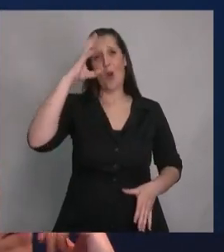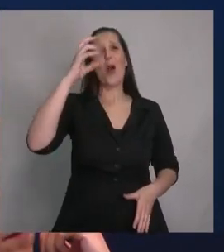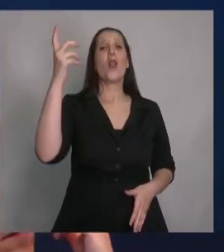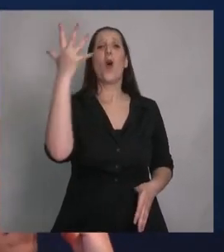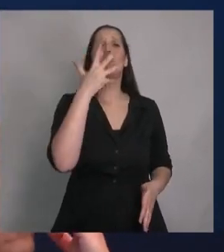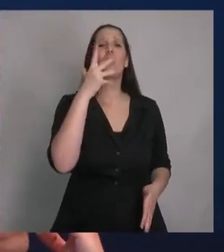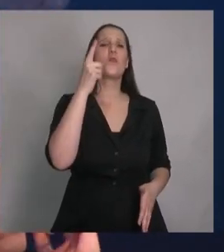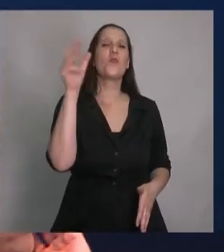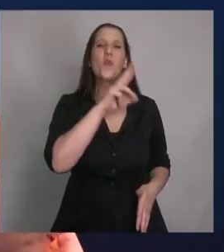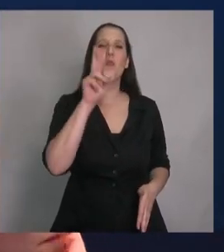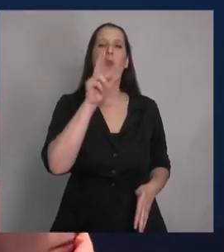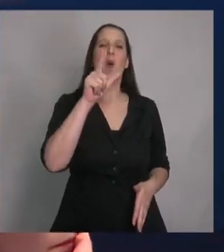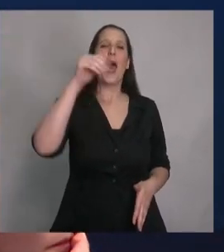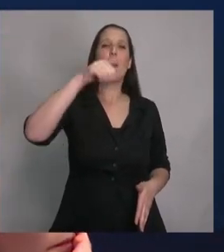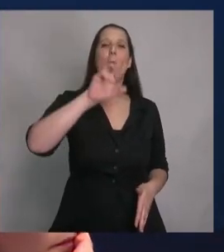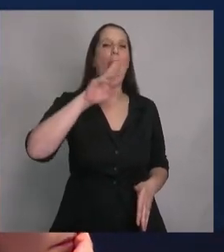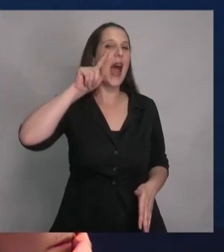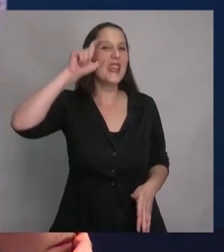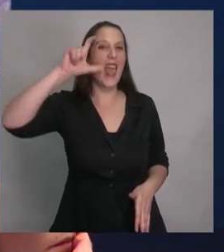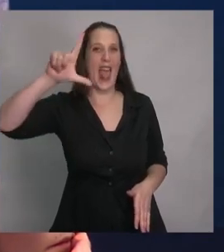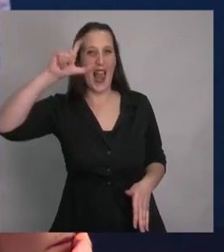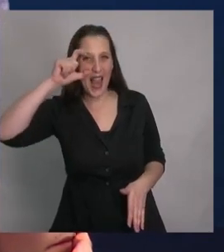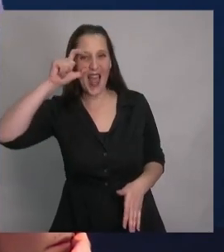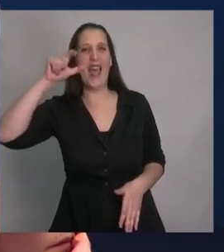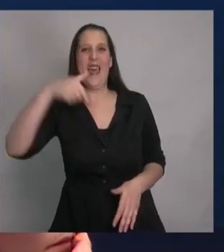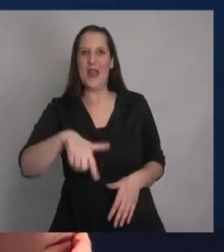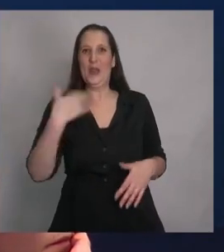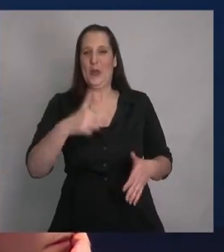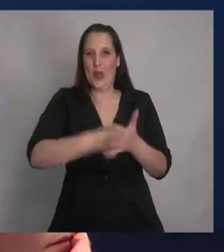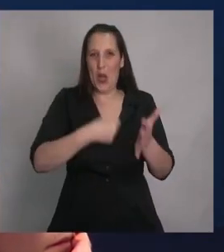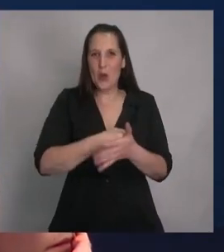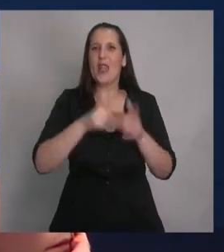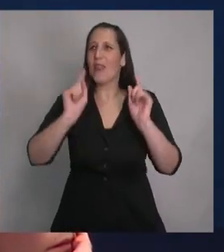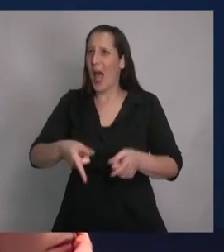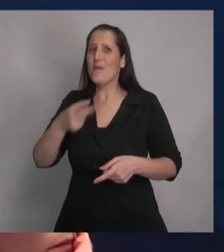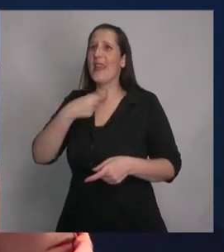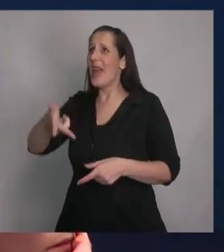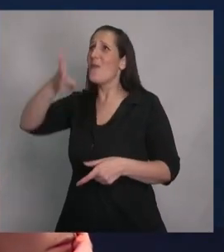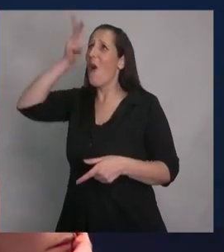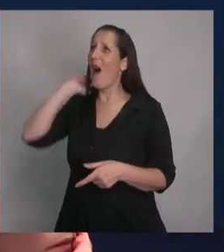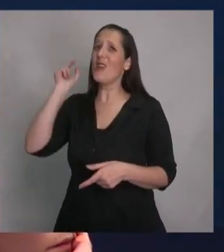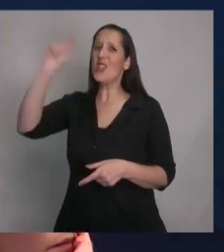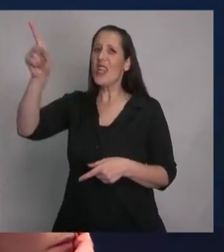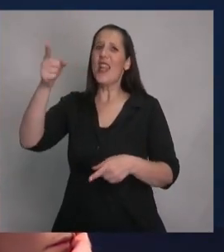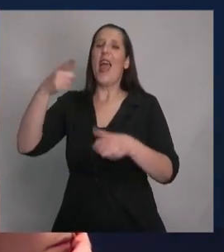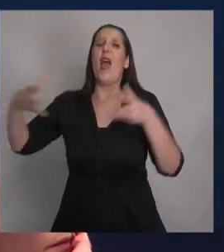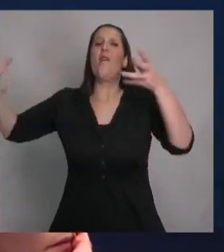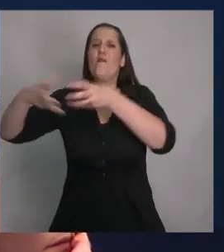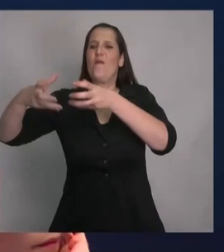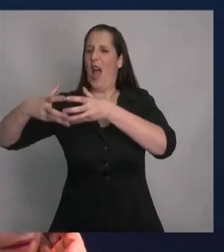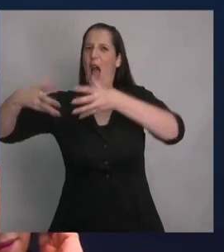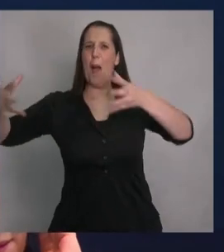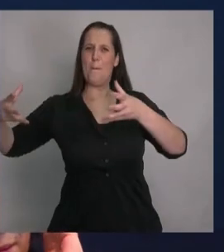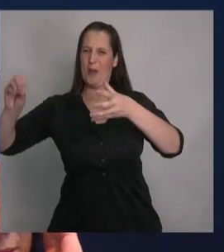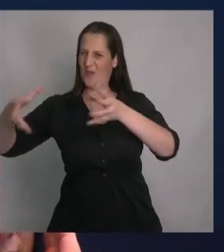Berta Cáceres, que nosotros queremos que el Frente Amplio se abra paso en Chile para que haya un Chile nuevo, que